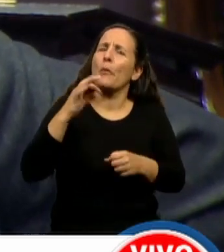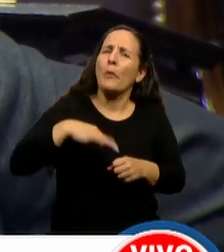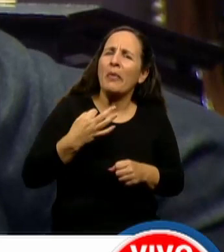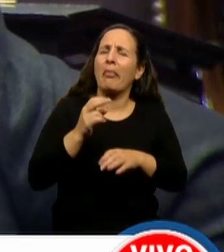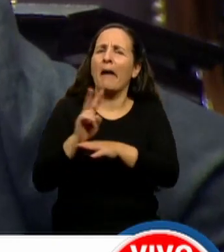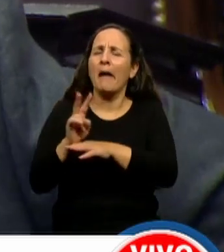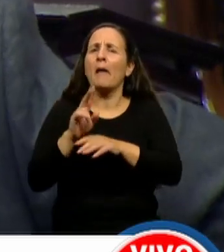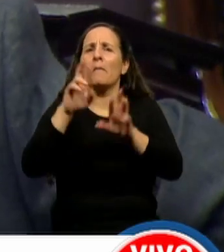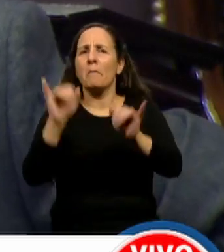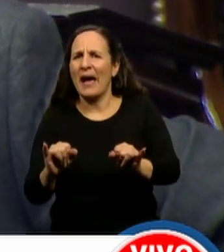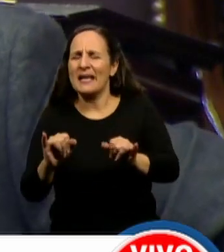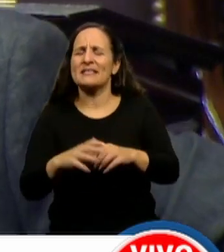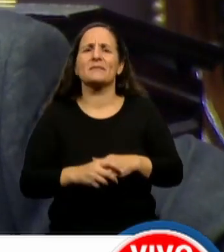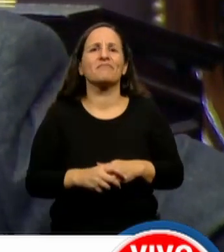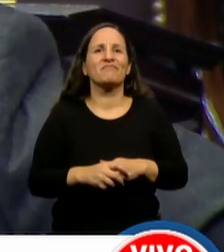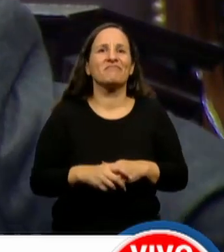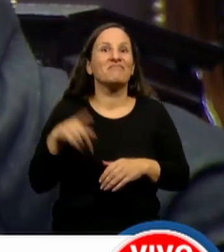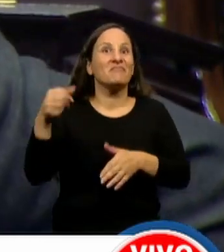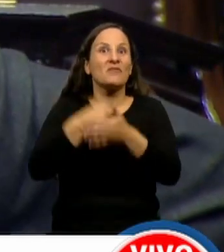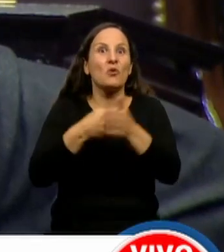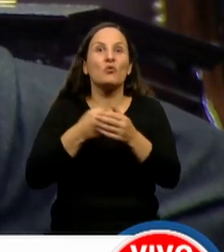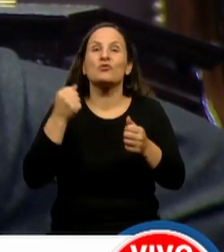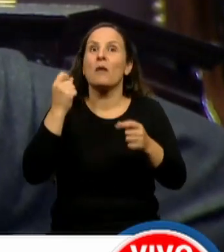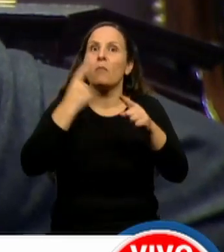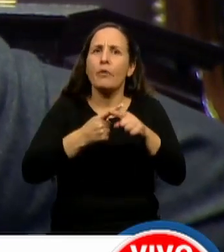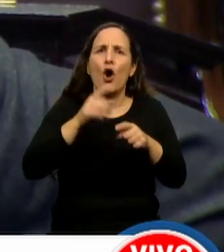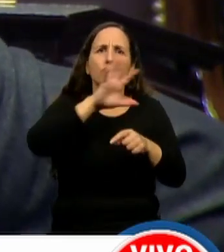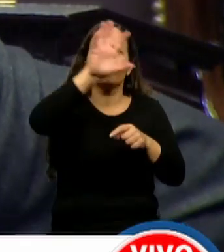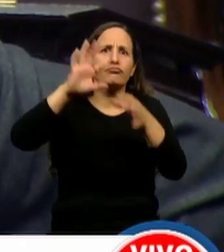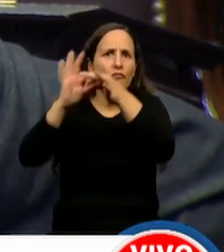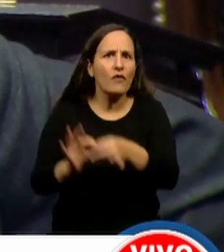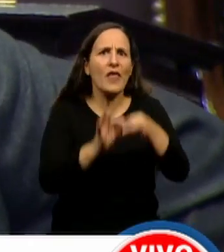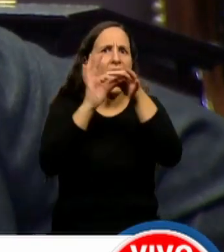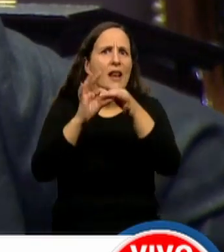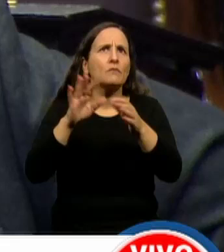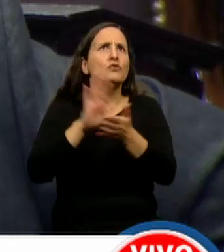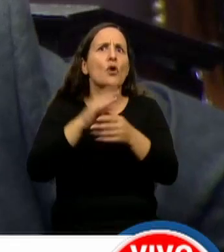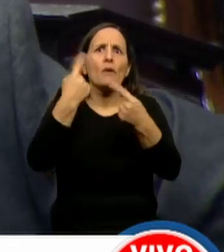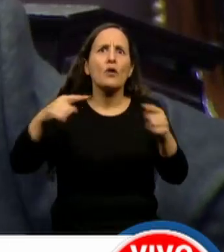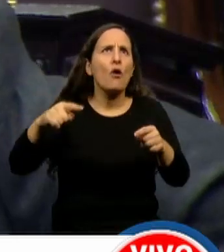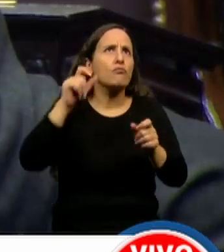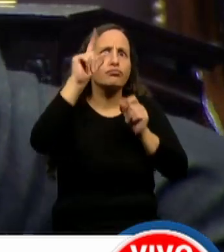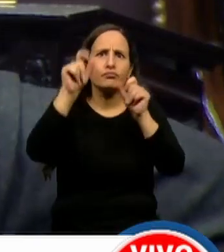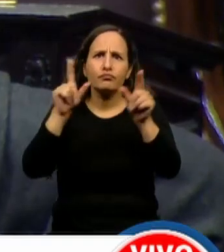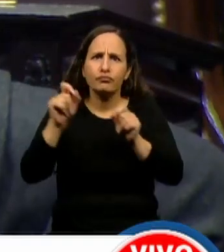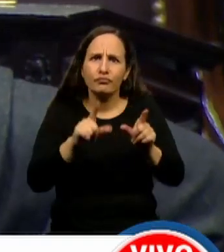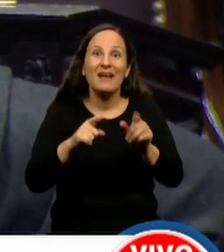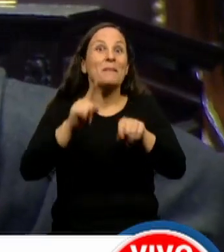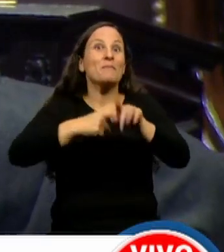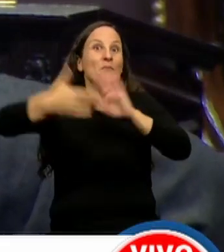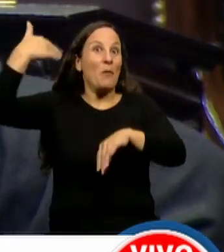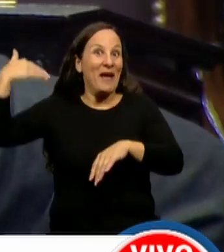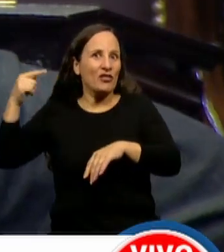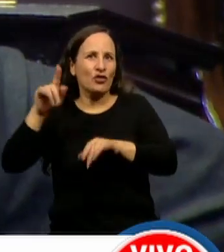La defensa del federalismo, particularmente de los recursos, en tiempos de una extraordinaria concentración de recursos en el Poder Central,